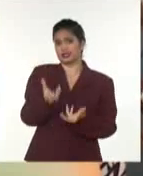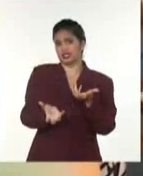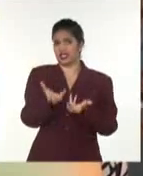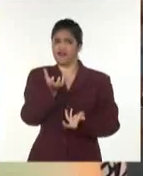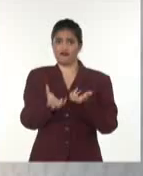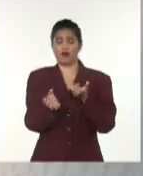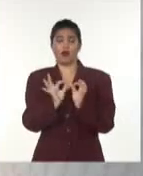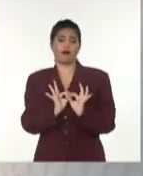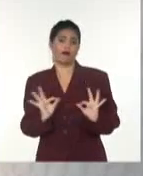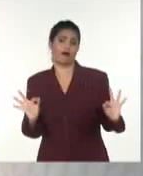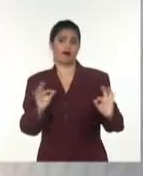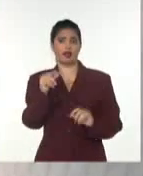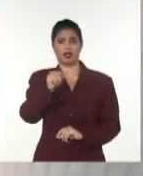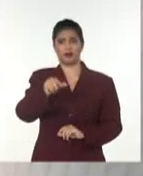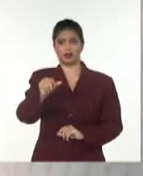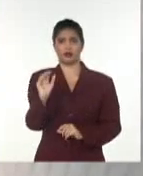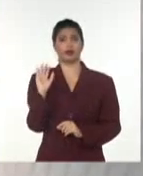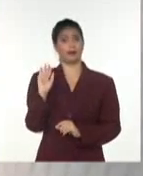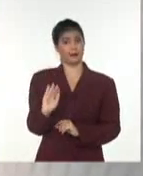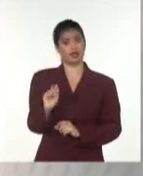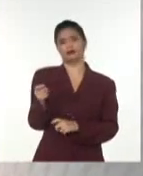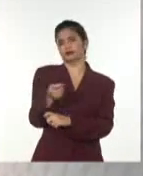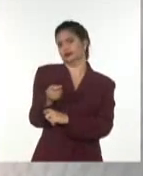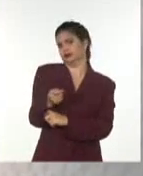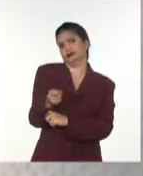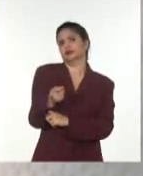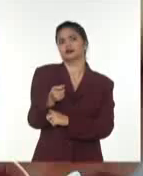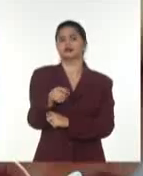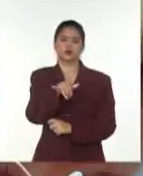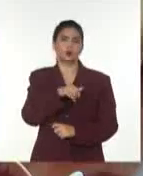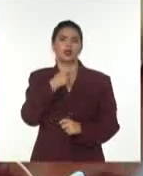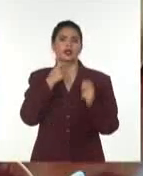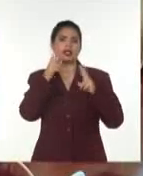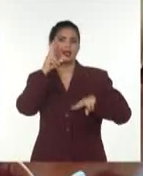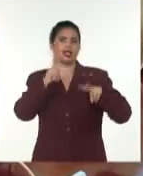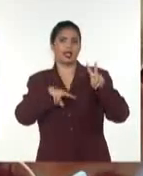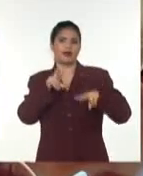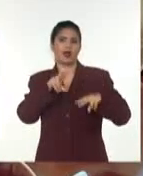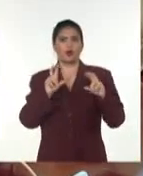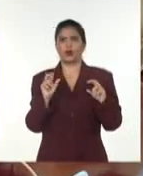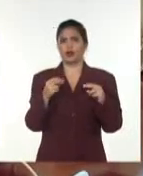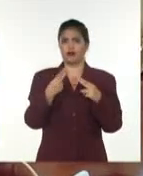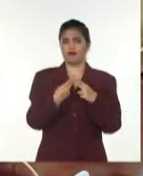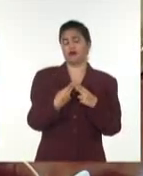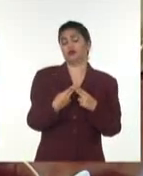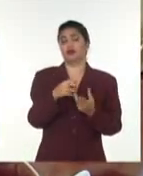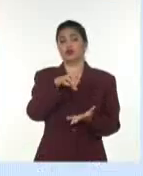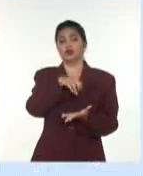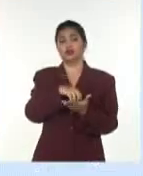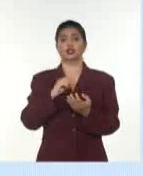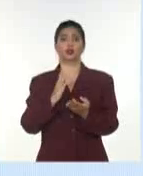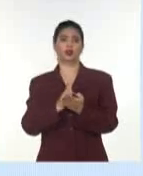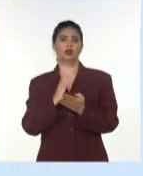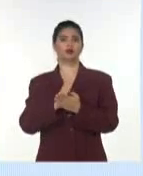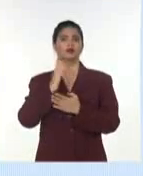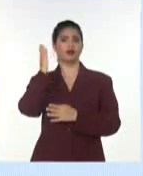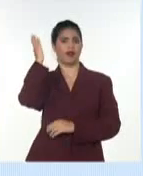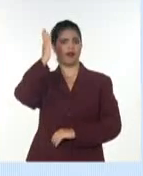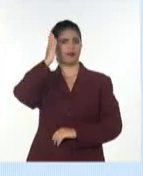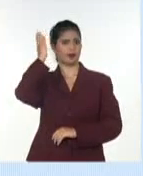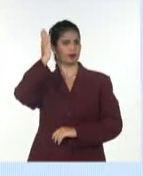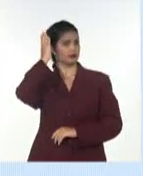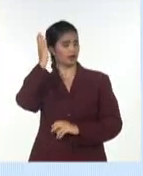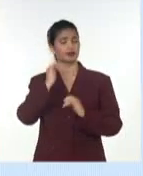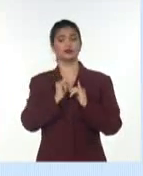se estandarizan, al tiempo que evalúan las competencias del Centro de Estudios Ambientales como plataforma analítica para